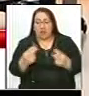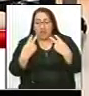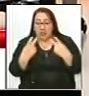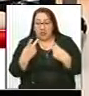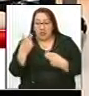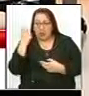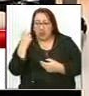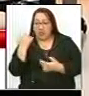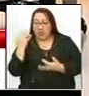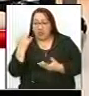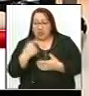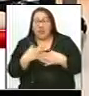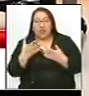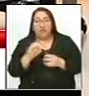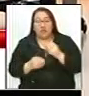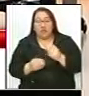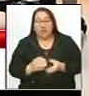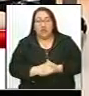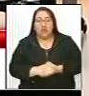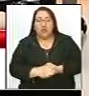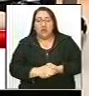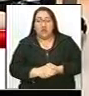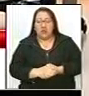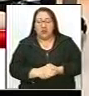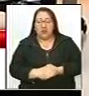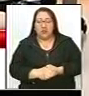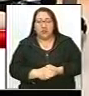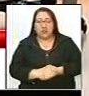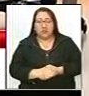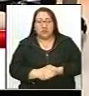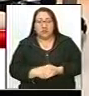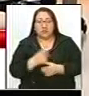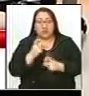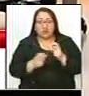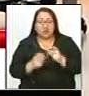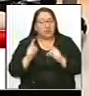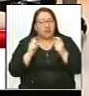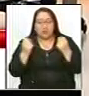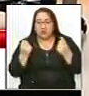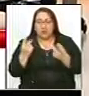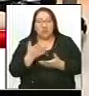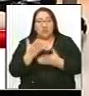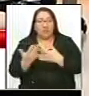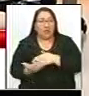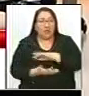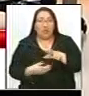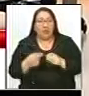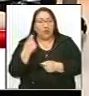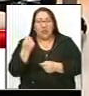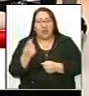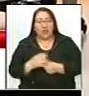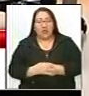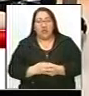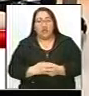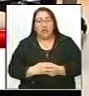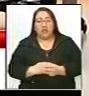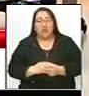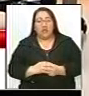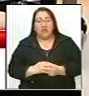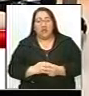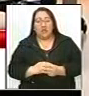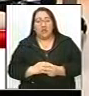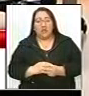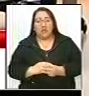están esperando que le demos una salida. O sea, la gente no entiende la burocracia, la gente no entiende las limitaciones